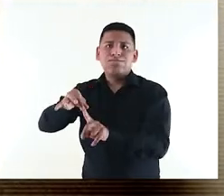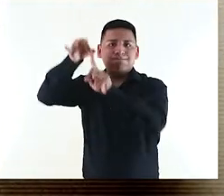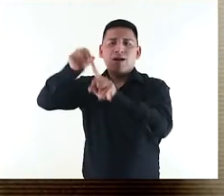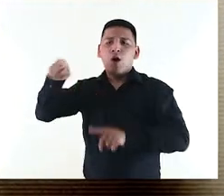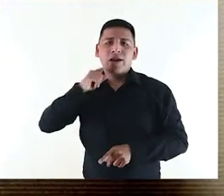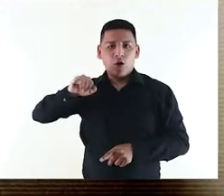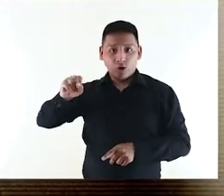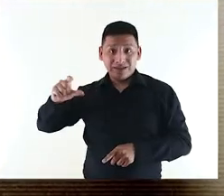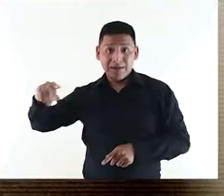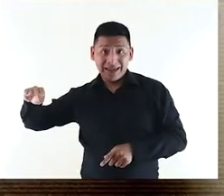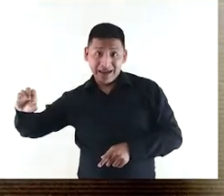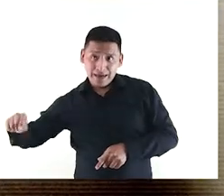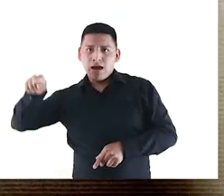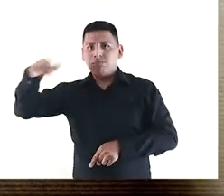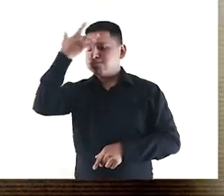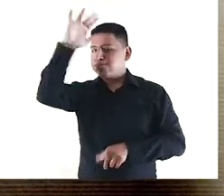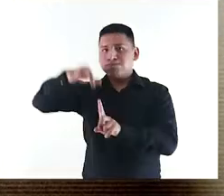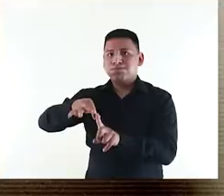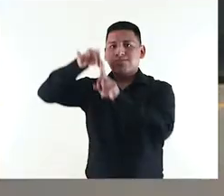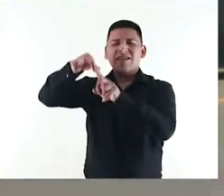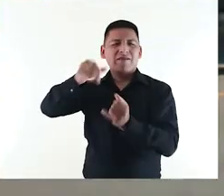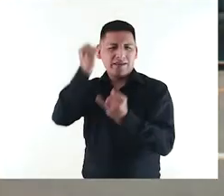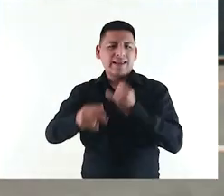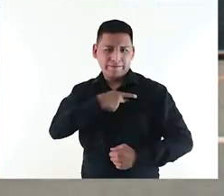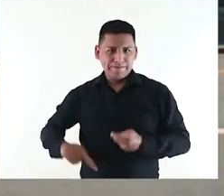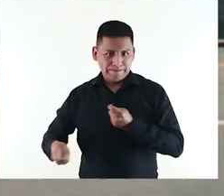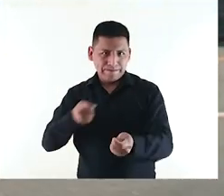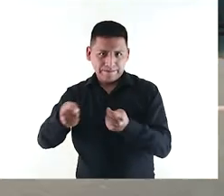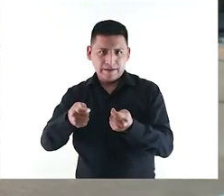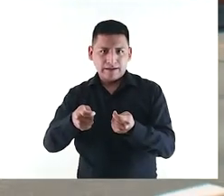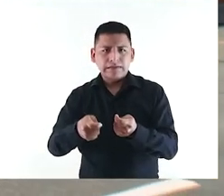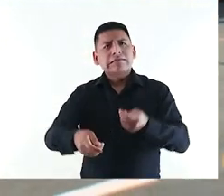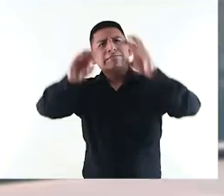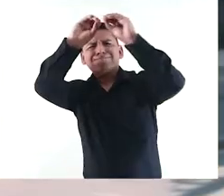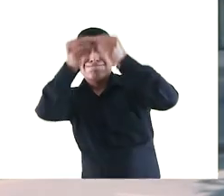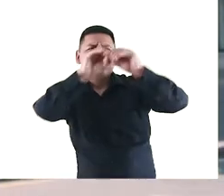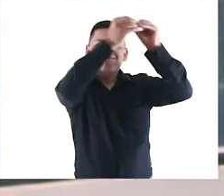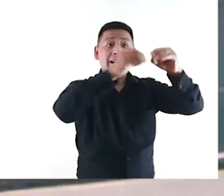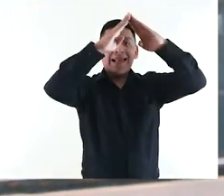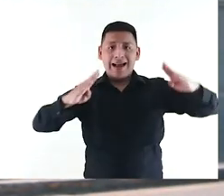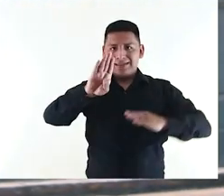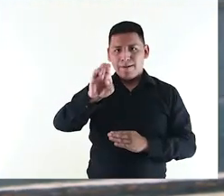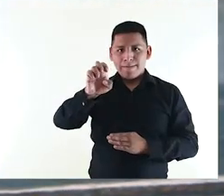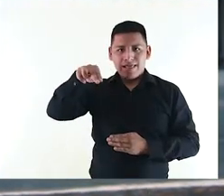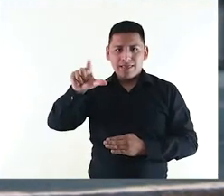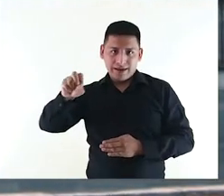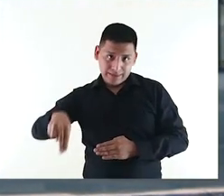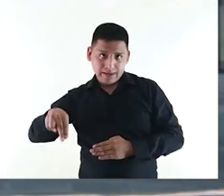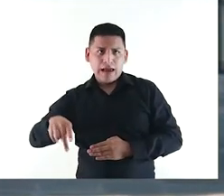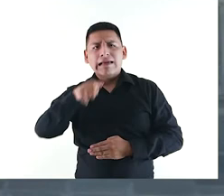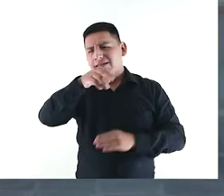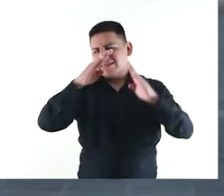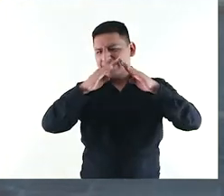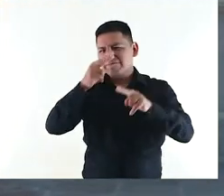y personalidades como Joseba Quijano y Carrillo, ilustre intelectual de finales del virreinato. Con algunas remodelaciones, la